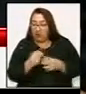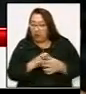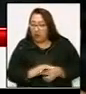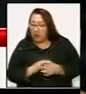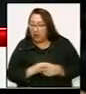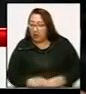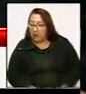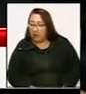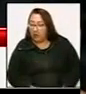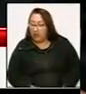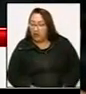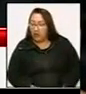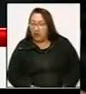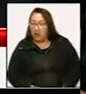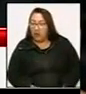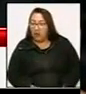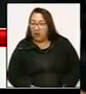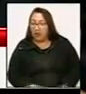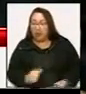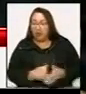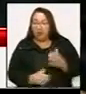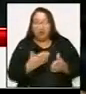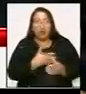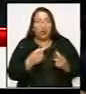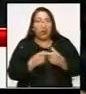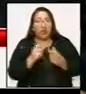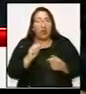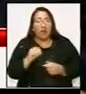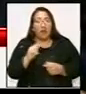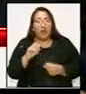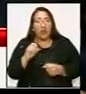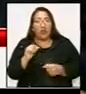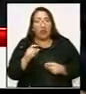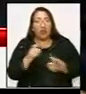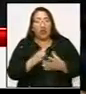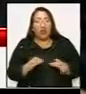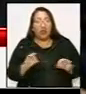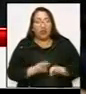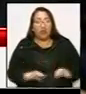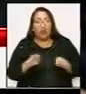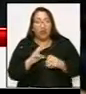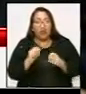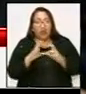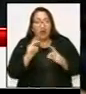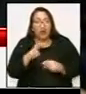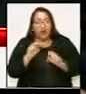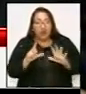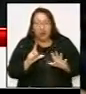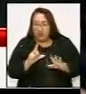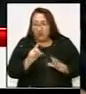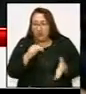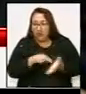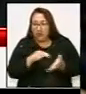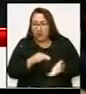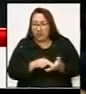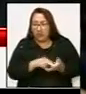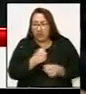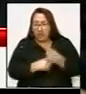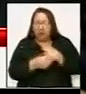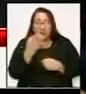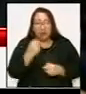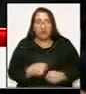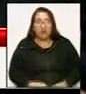unanimidad por la comisión que preside el congresista Monterola en la sesión del día 27 de noviembre del año